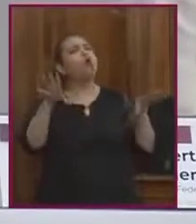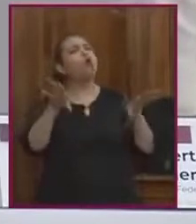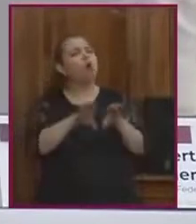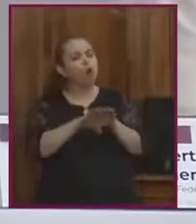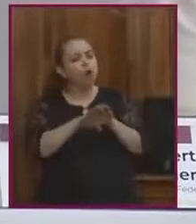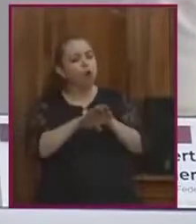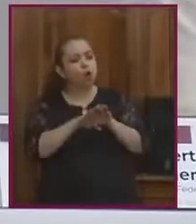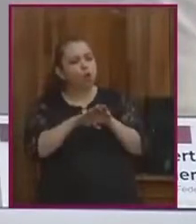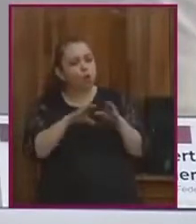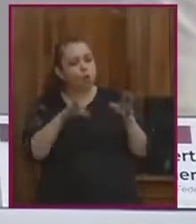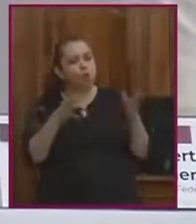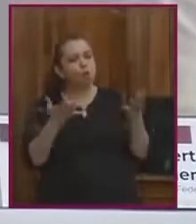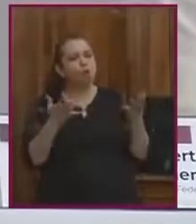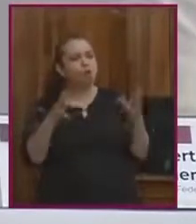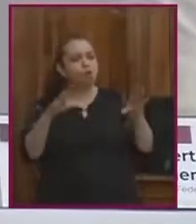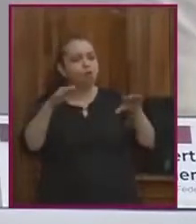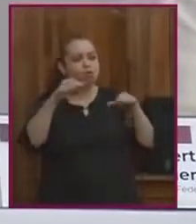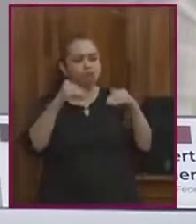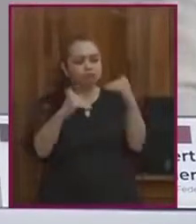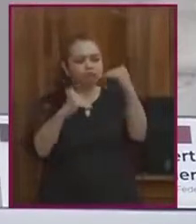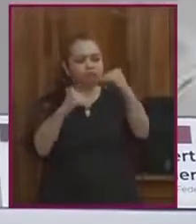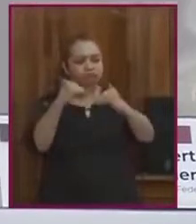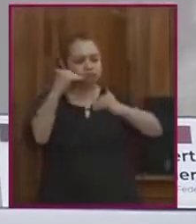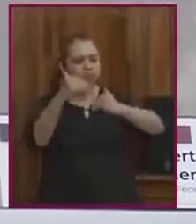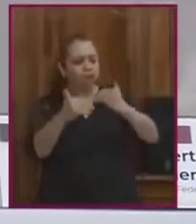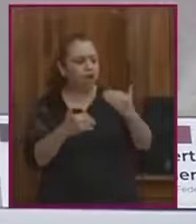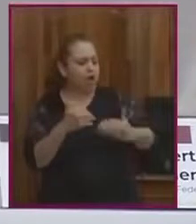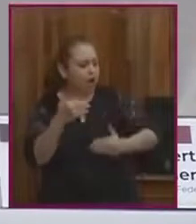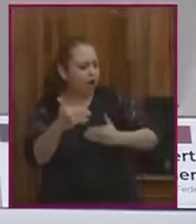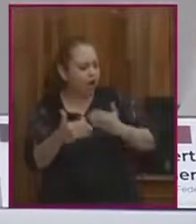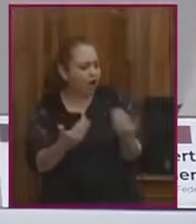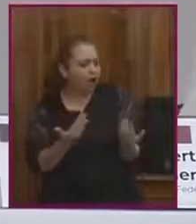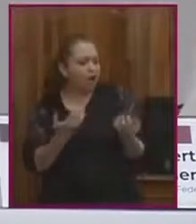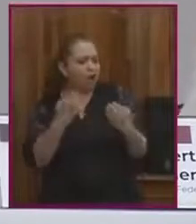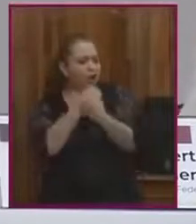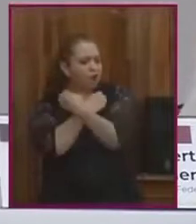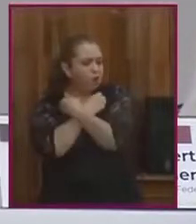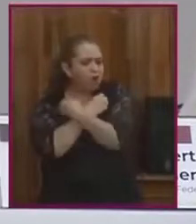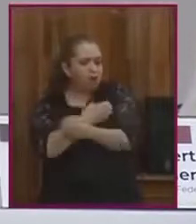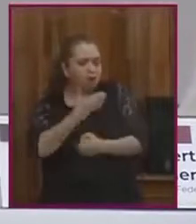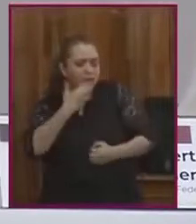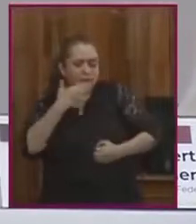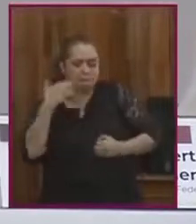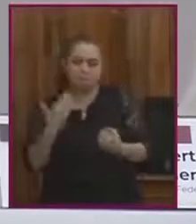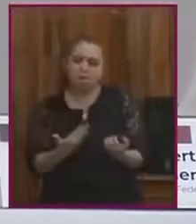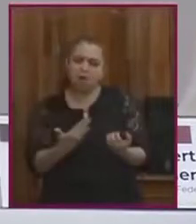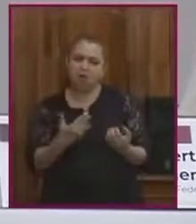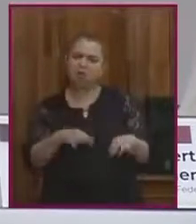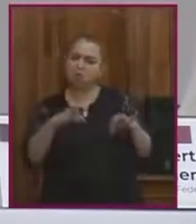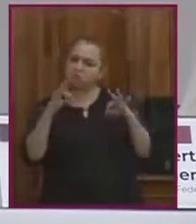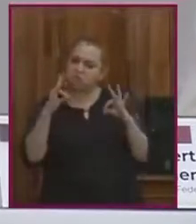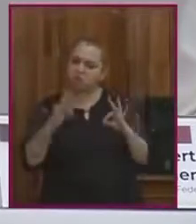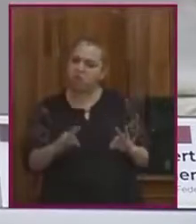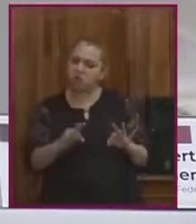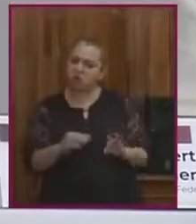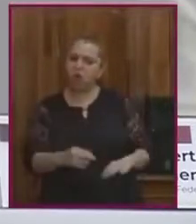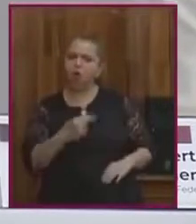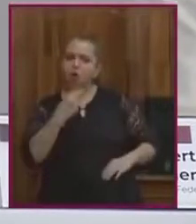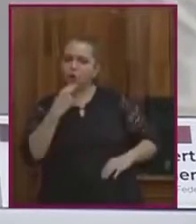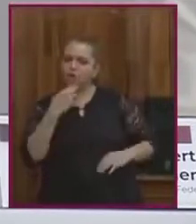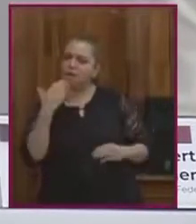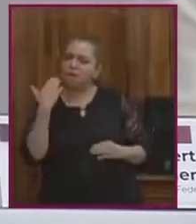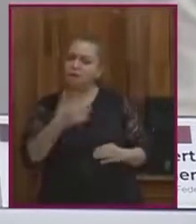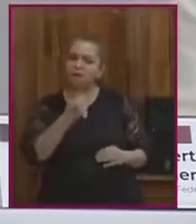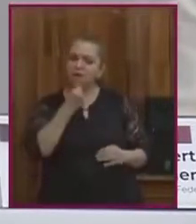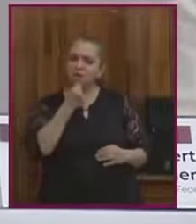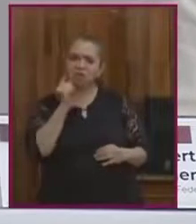una educación pertinente, una educación adecuada, una educación que sea útil para nuestras niñas y niños, pero sobre todo que sea